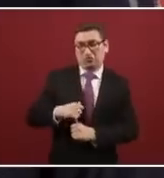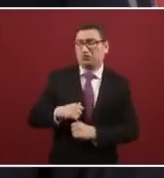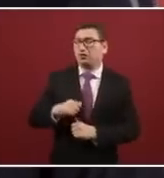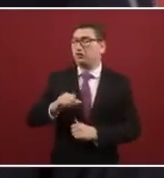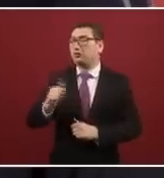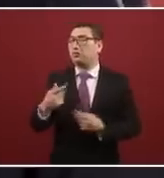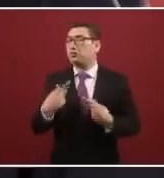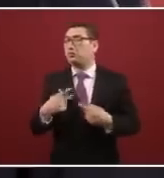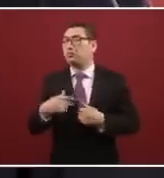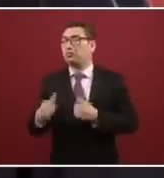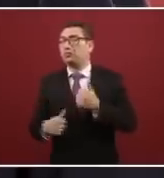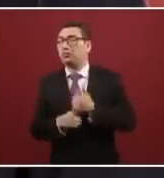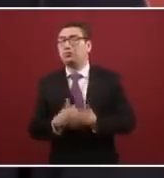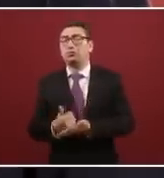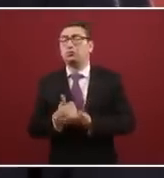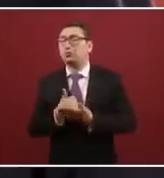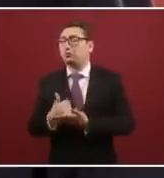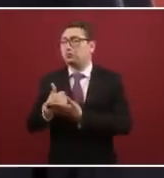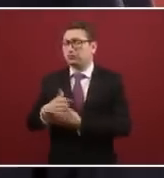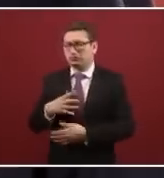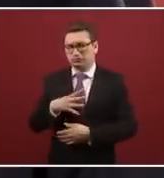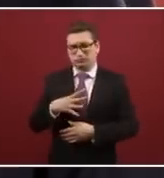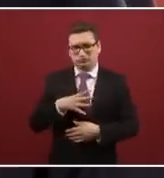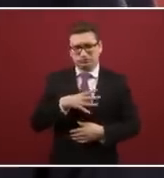en todas las dependencias